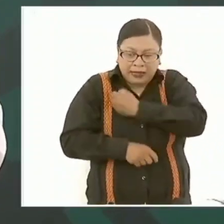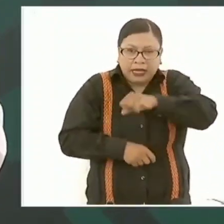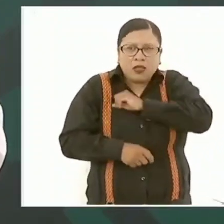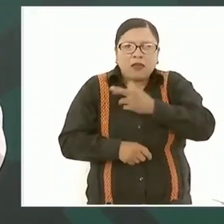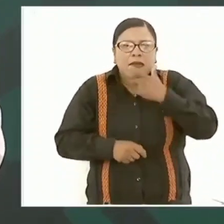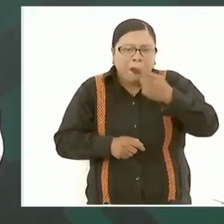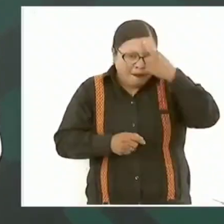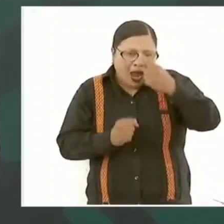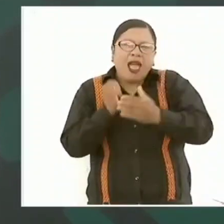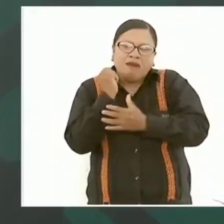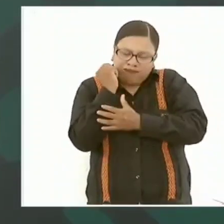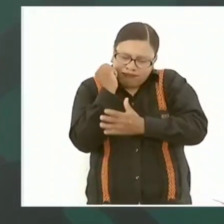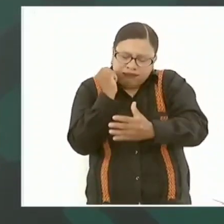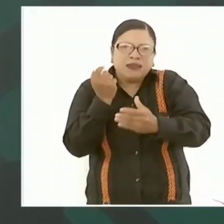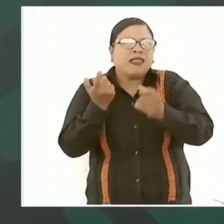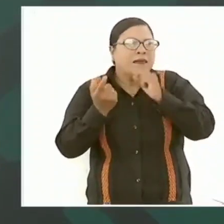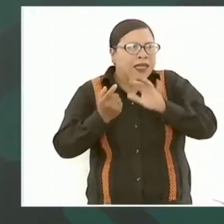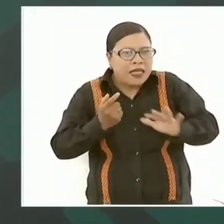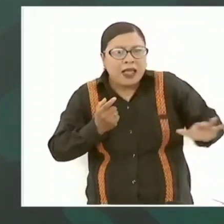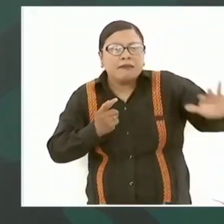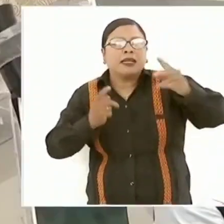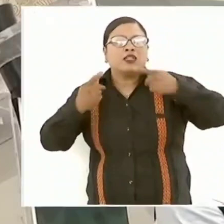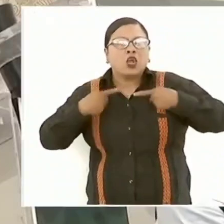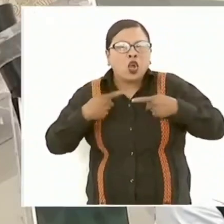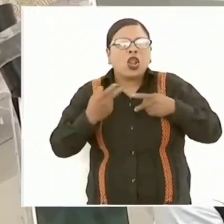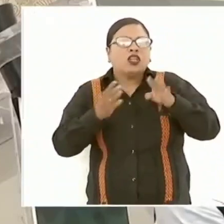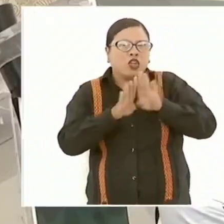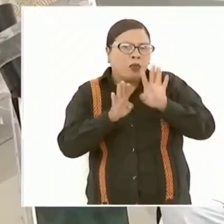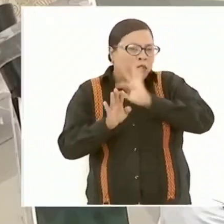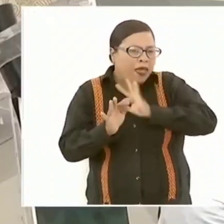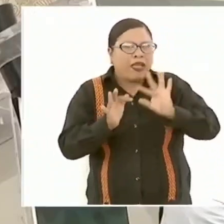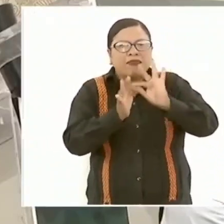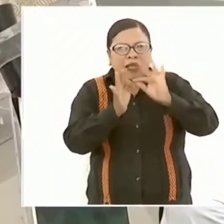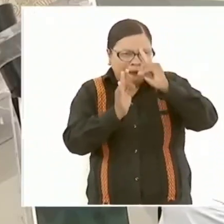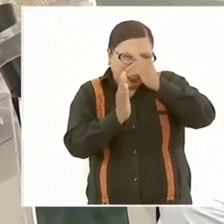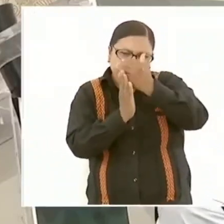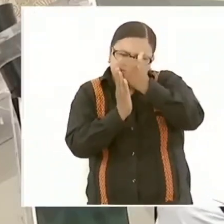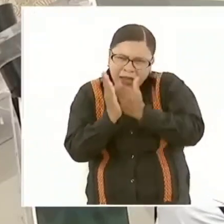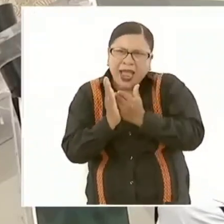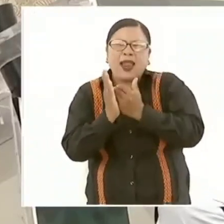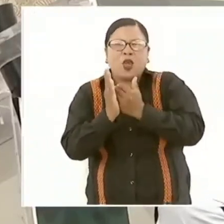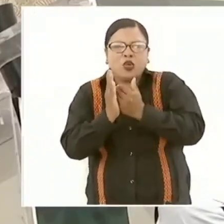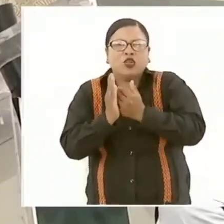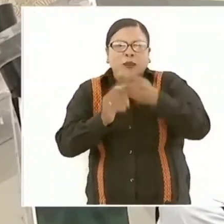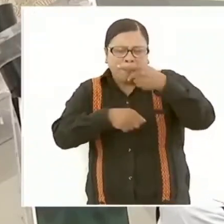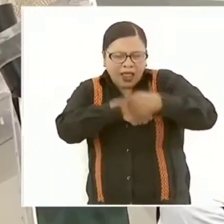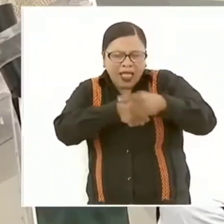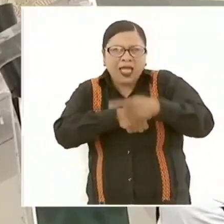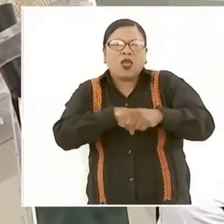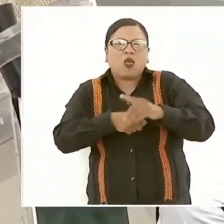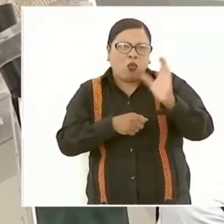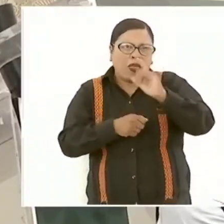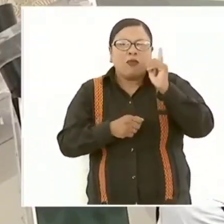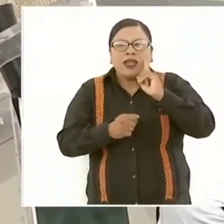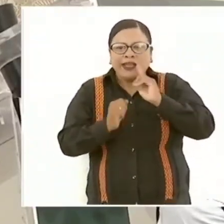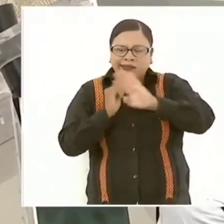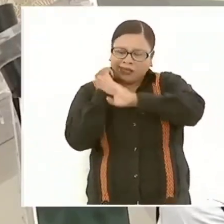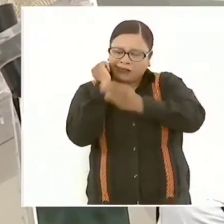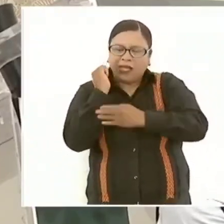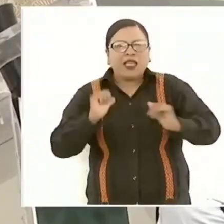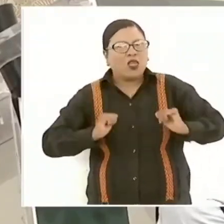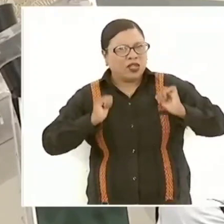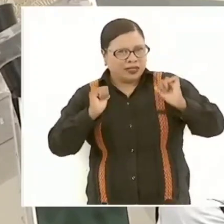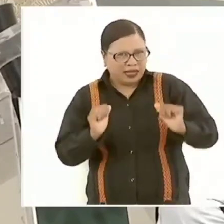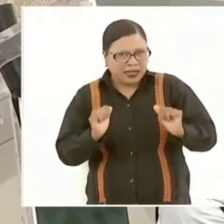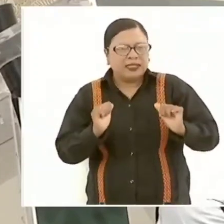atención reproductiva de la población a través de prácticas que permitan disminuir los riesgos que las mujeres enfrentan desde la adolescencia, como